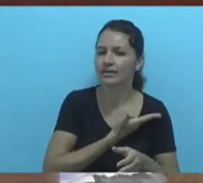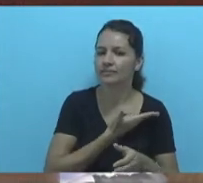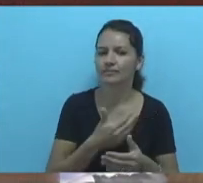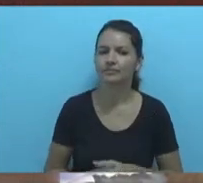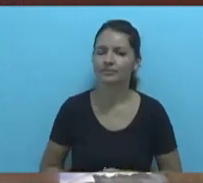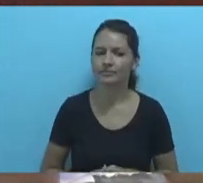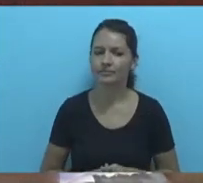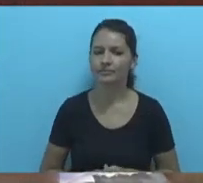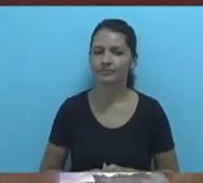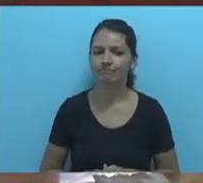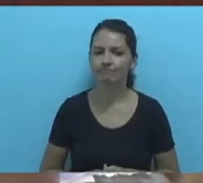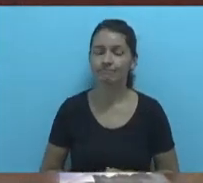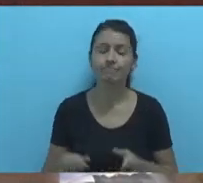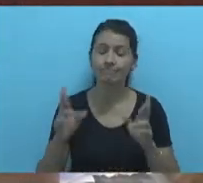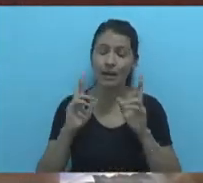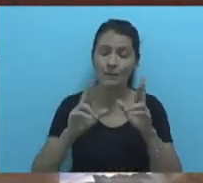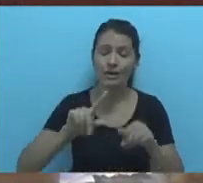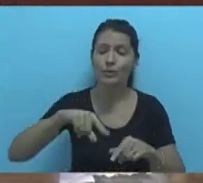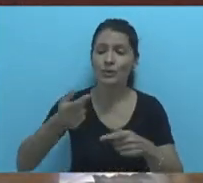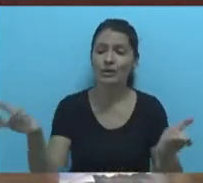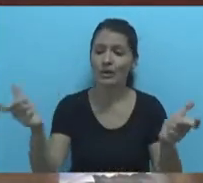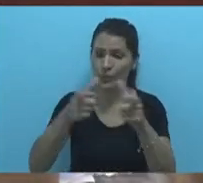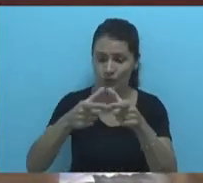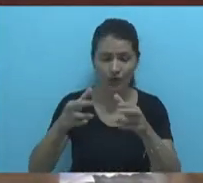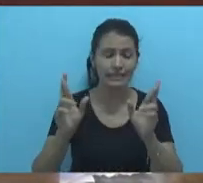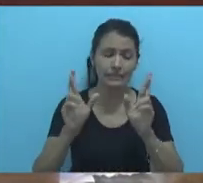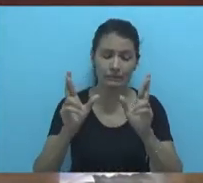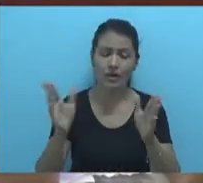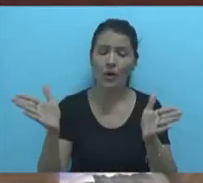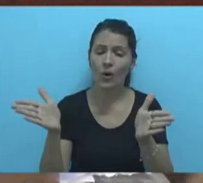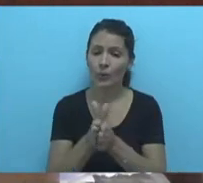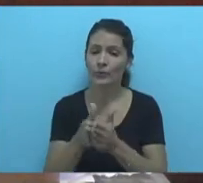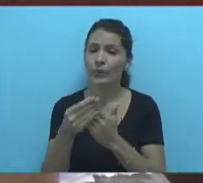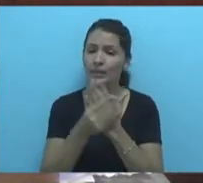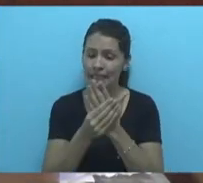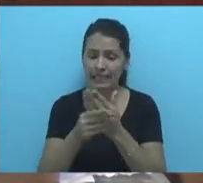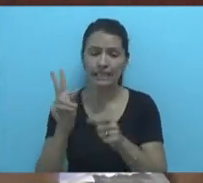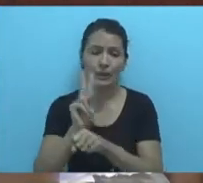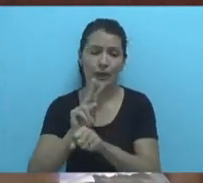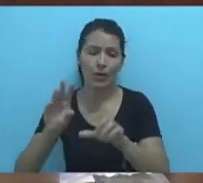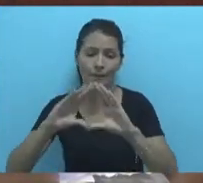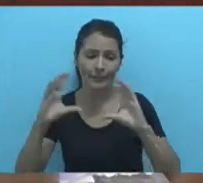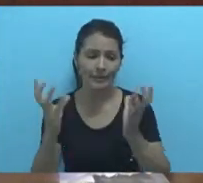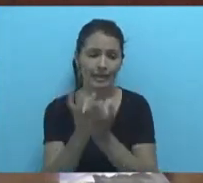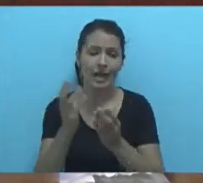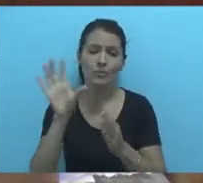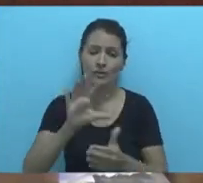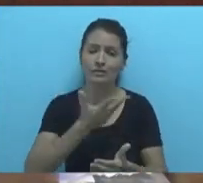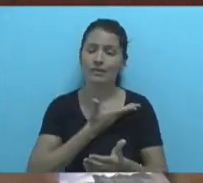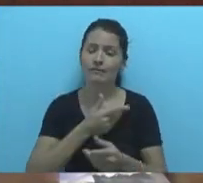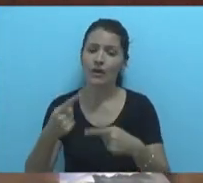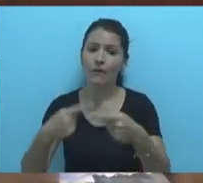espero también que en la próxima reunión que vamos a tener con la ministra de Medio Ambiente de la provincia de Santa Fe podamos avanzar en